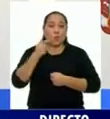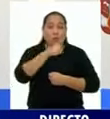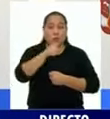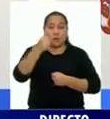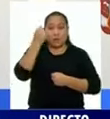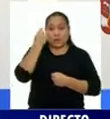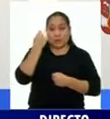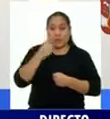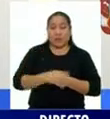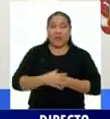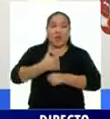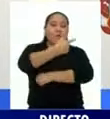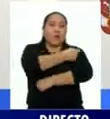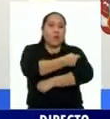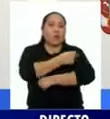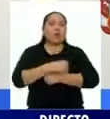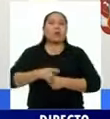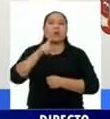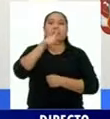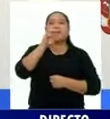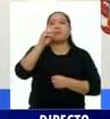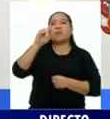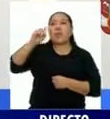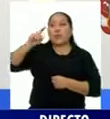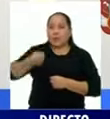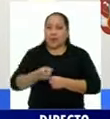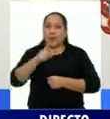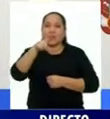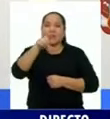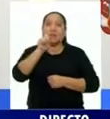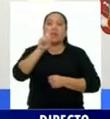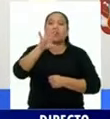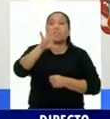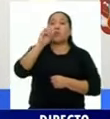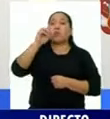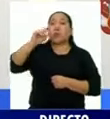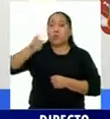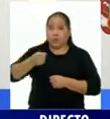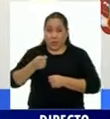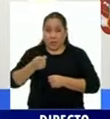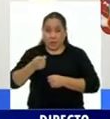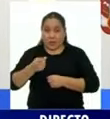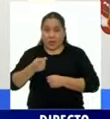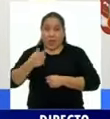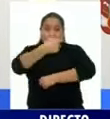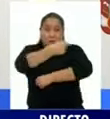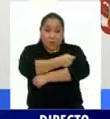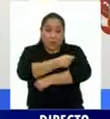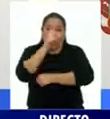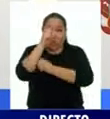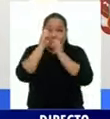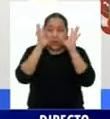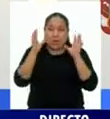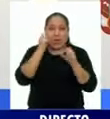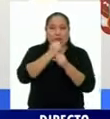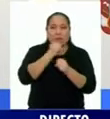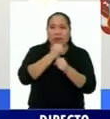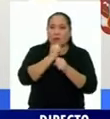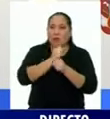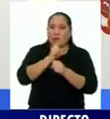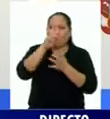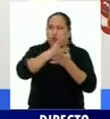entender ustedes que vacunar 100.000, 150.000 o 200.000 dosis por día era una tarea que hace 2 meses